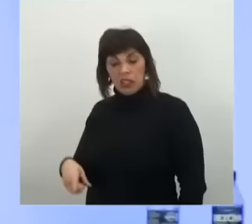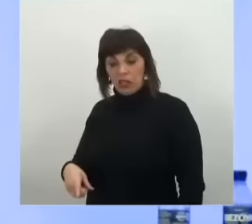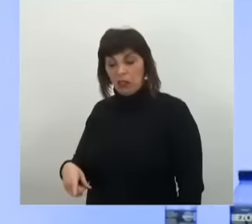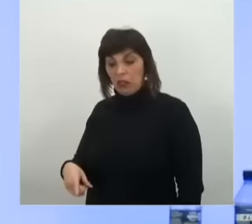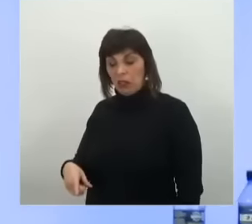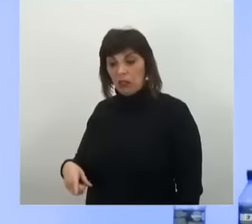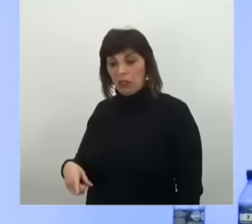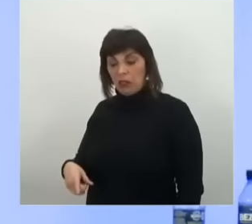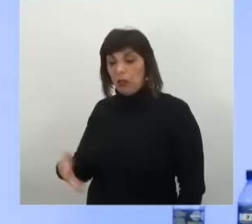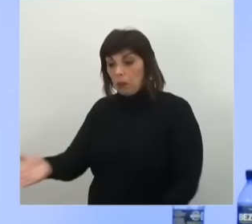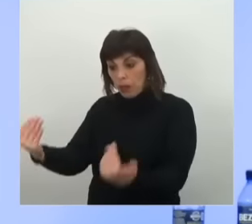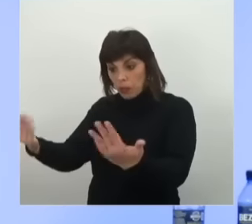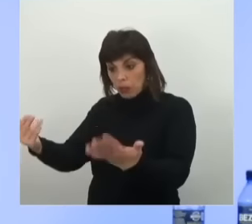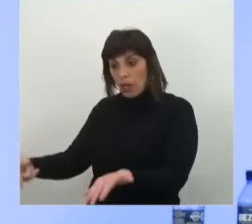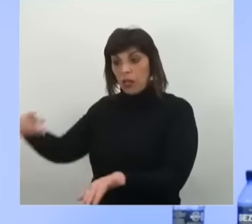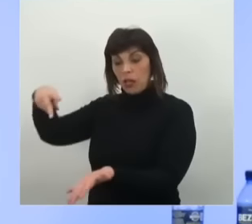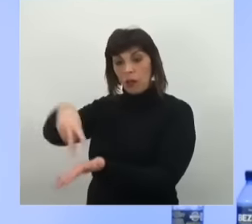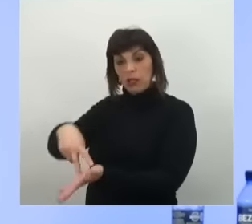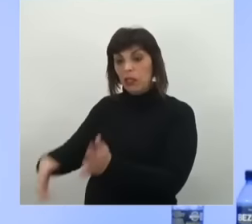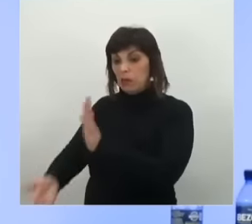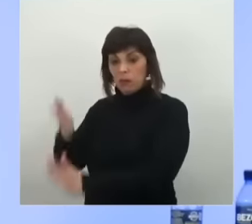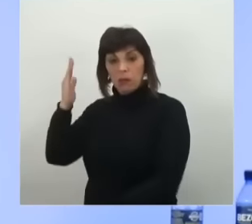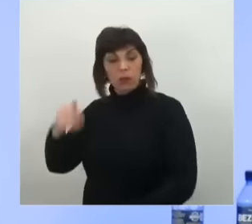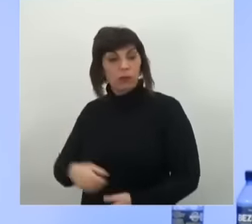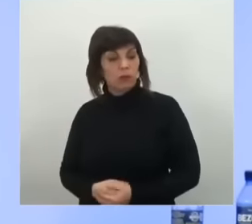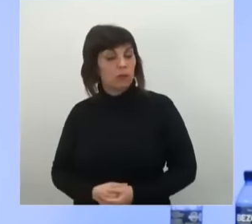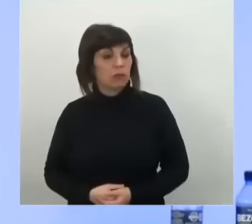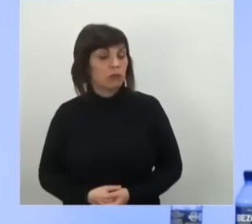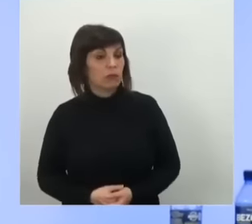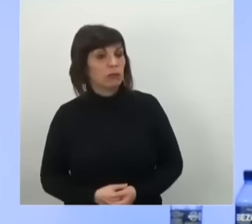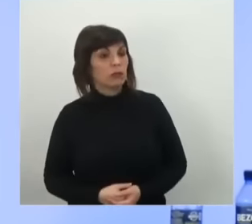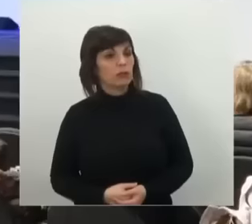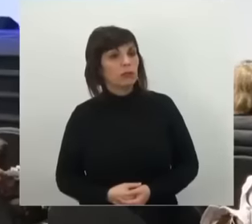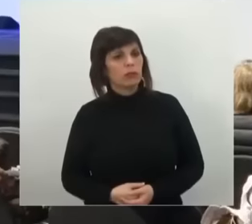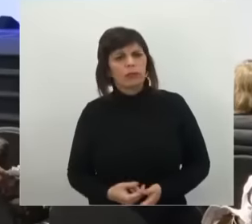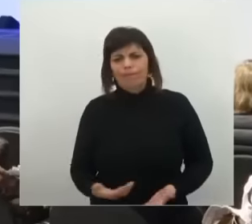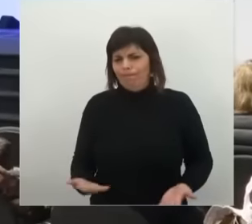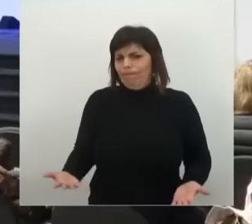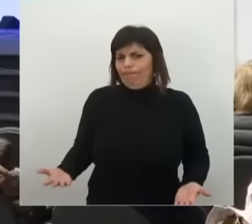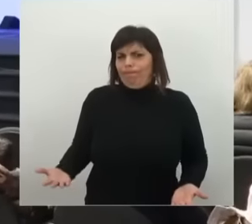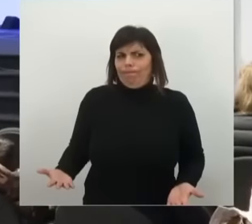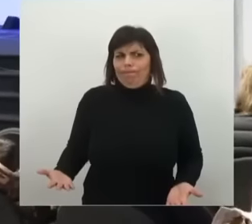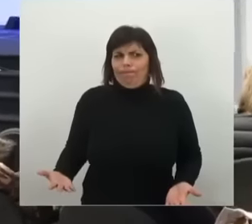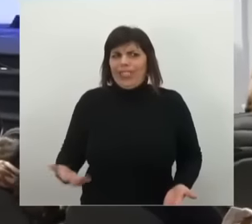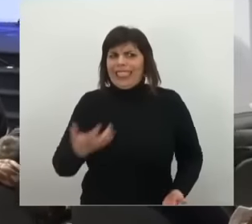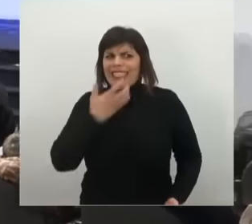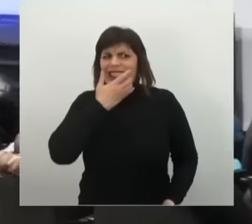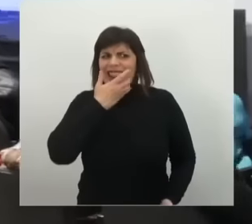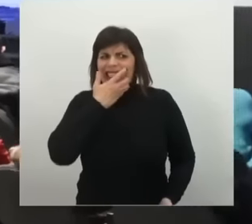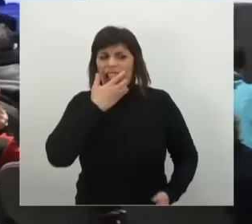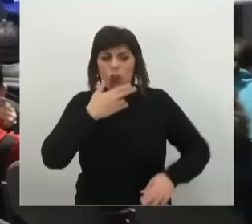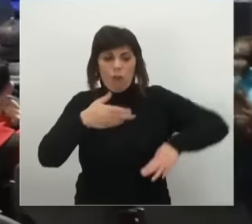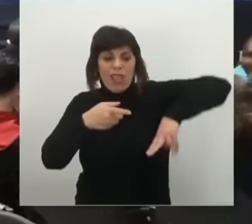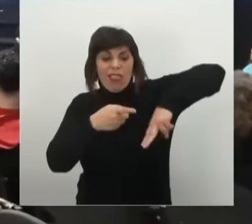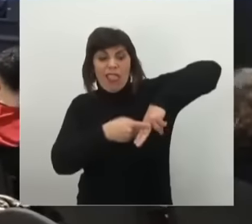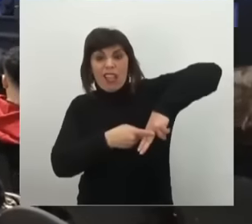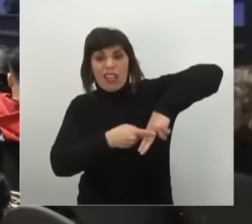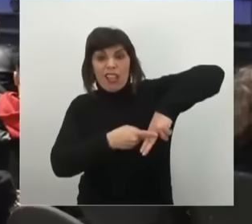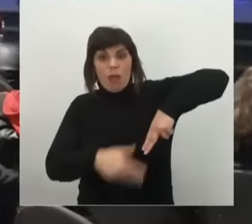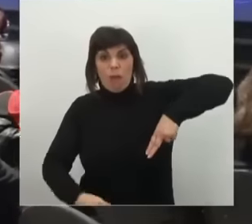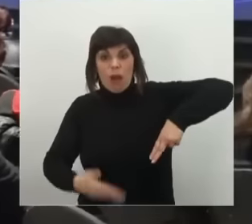alcanzó a entender lo que le acaba de decir el señor cómo va a tomar su lecho y andar si el hombre no puede